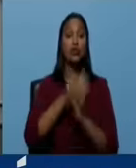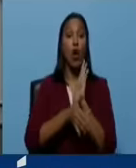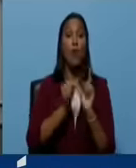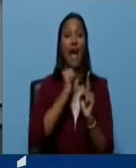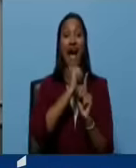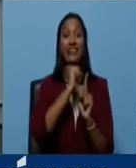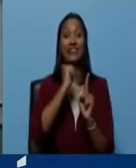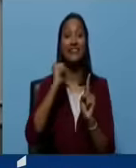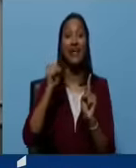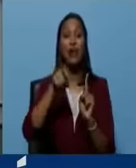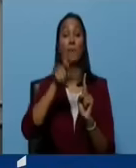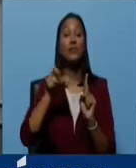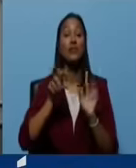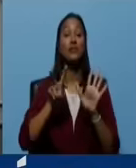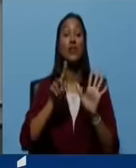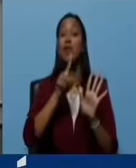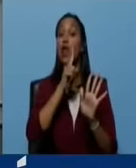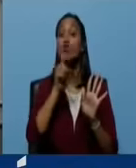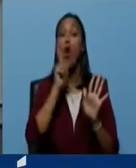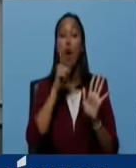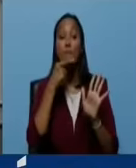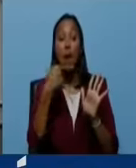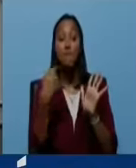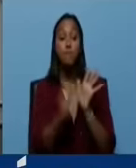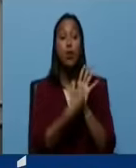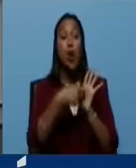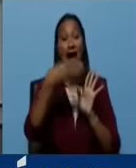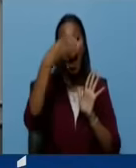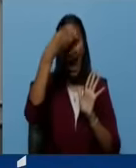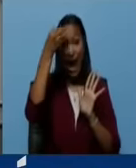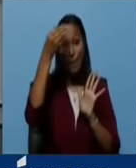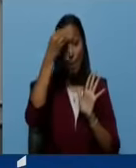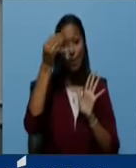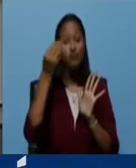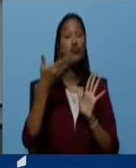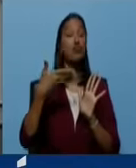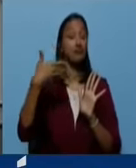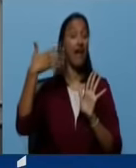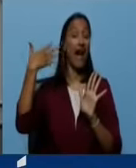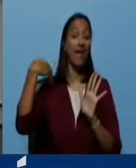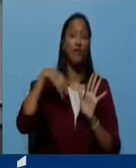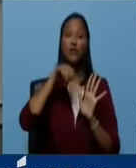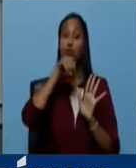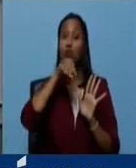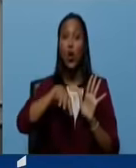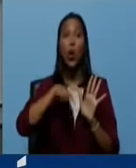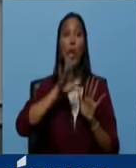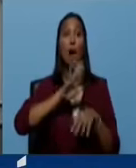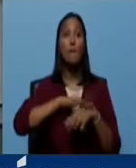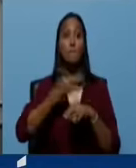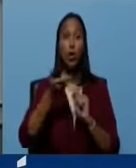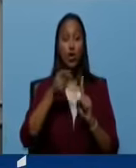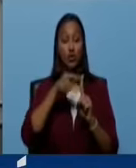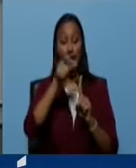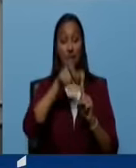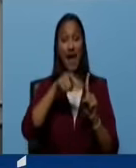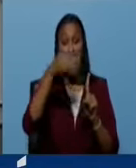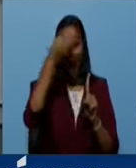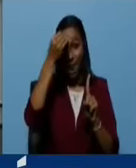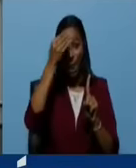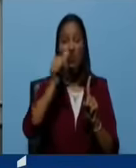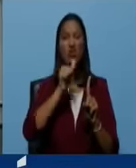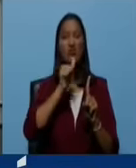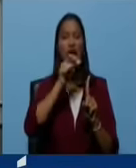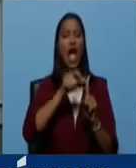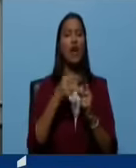Aparece mencionado, porque era algo así como que secretario de Leopoldo Castillo en